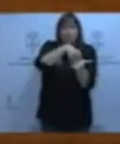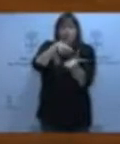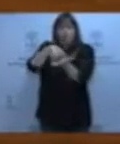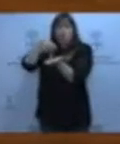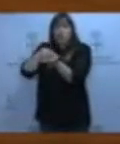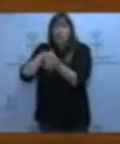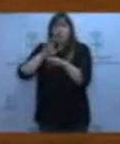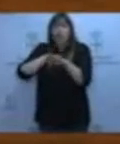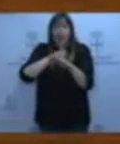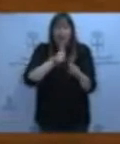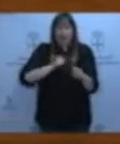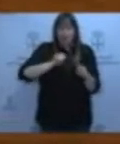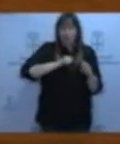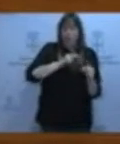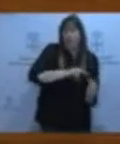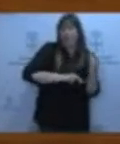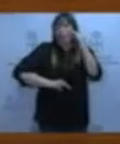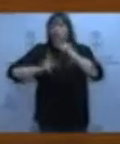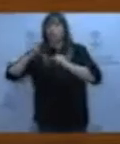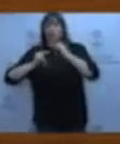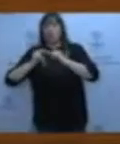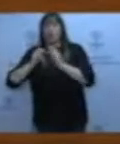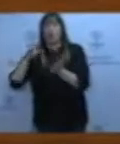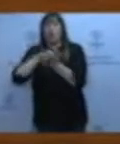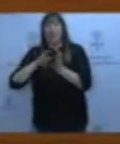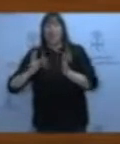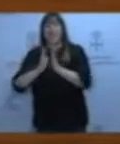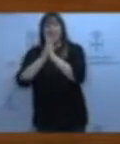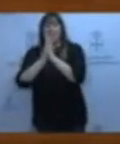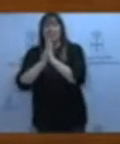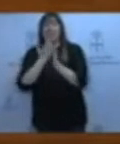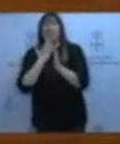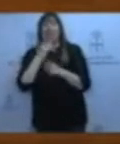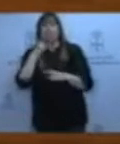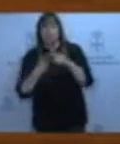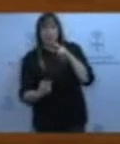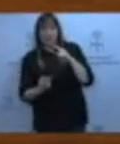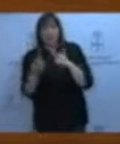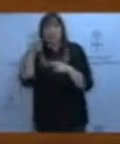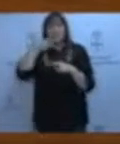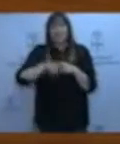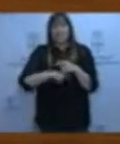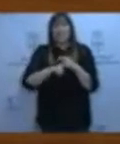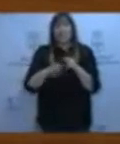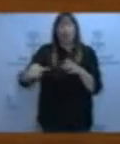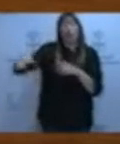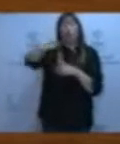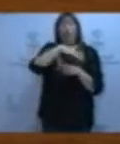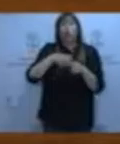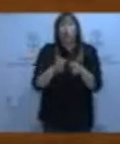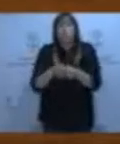esas capillas de origen medieval, o, por ejemplo, la adaptación de las ascensiones al Monsacro a